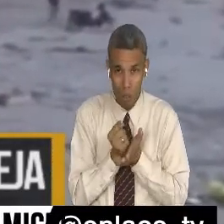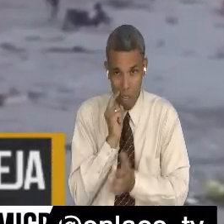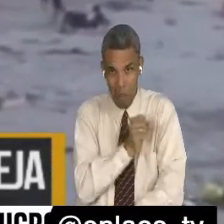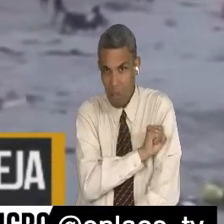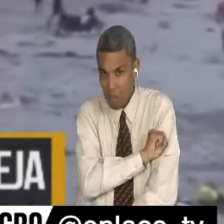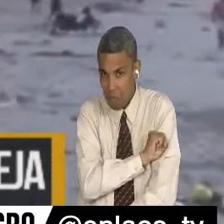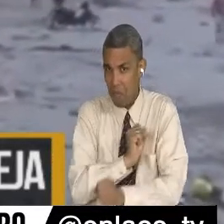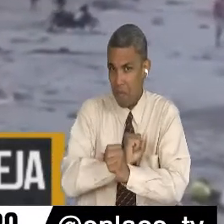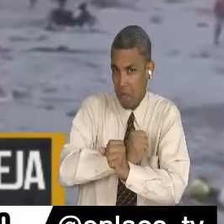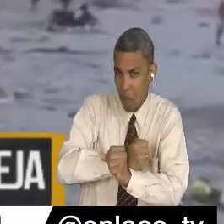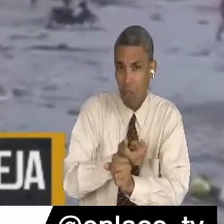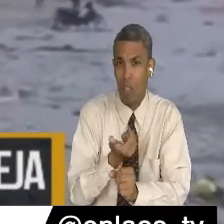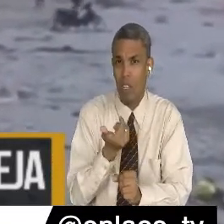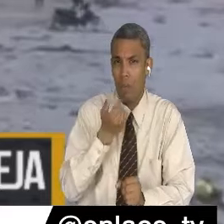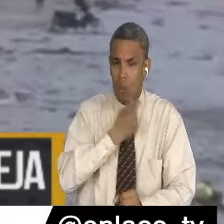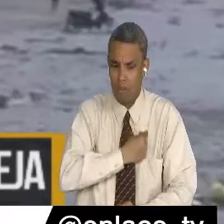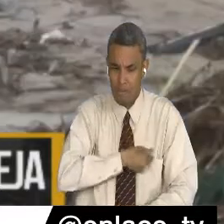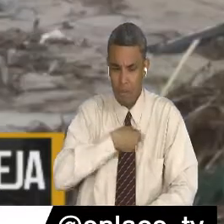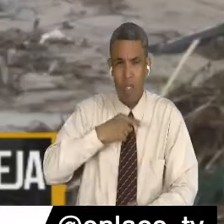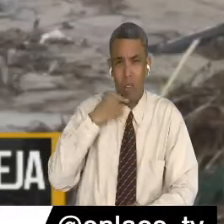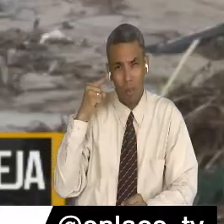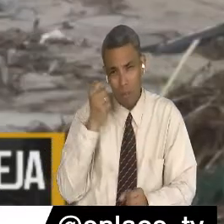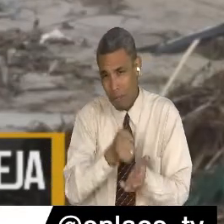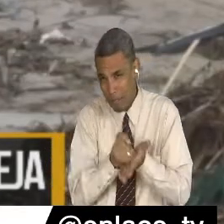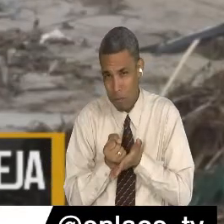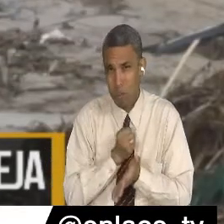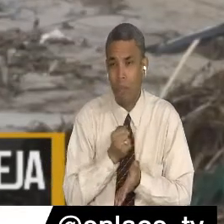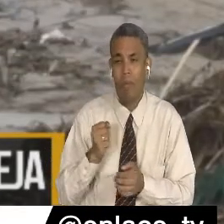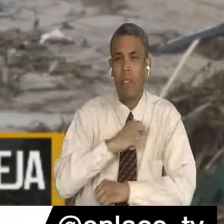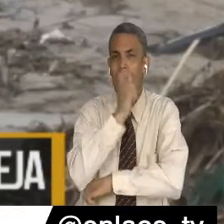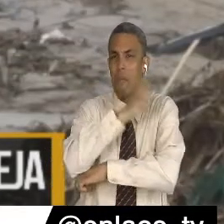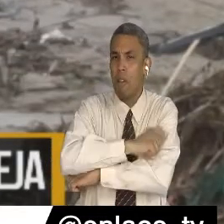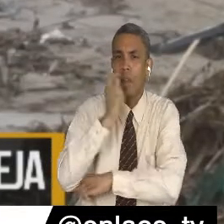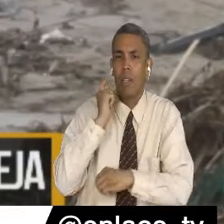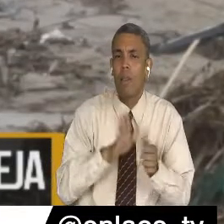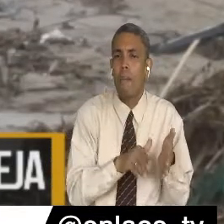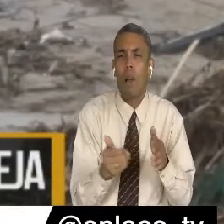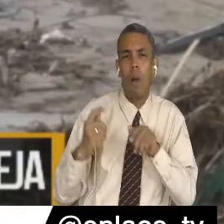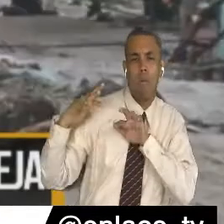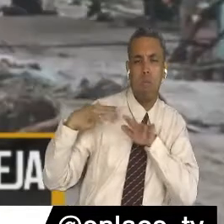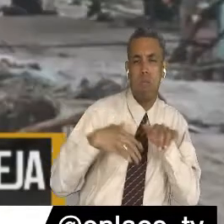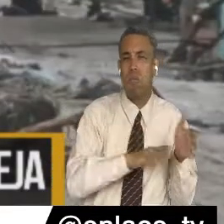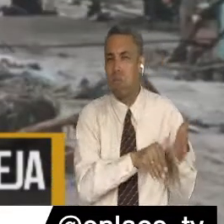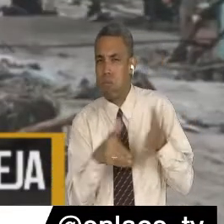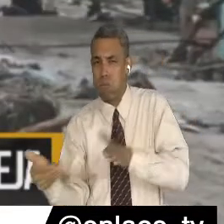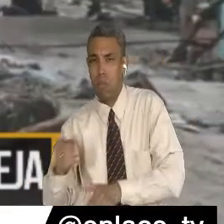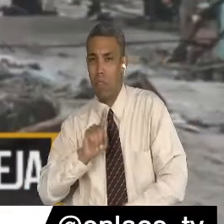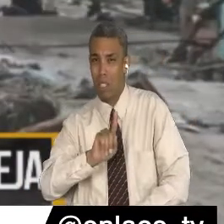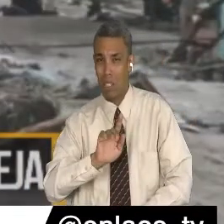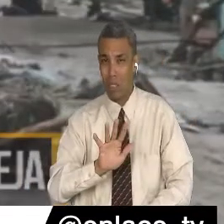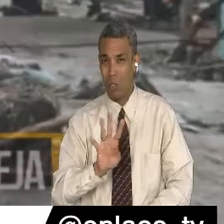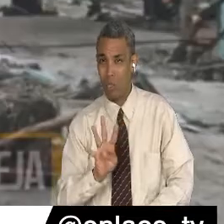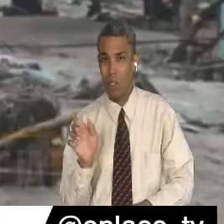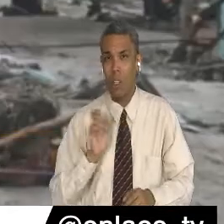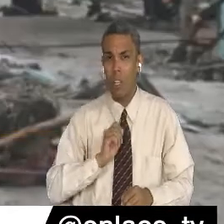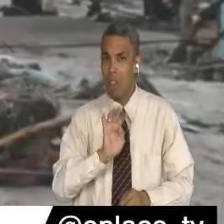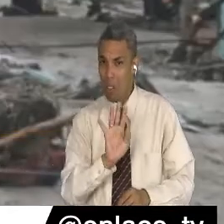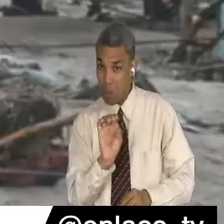seres queridos. Esta tragedia de Mocoa deja hasta el momento 154 personas muertas, 400 heridos y